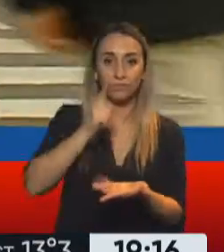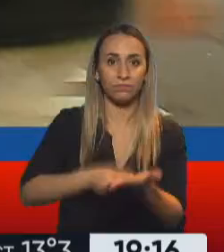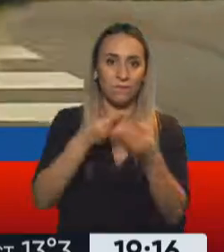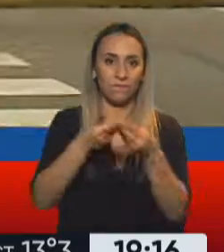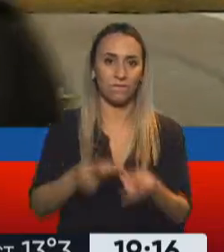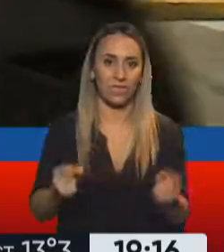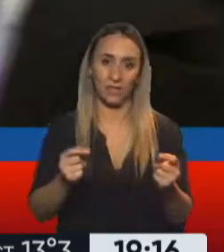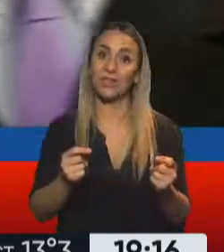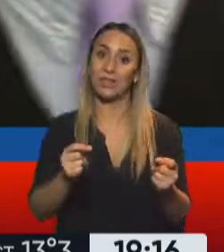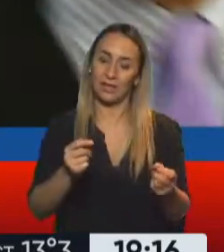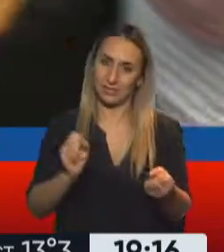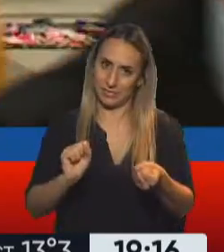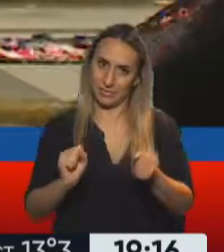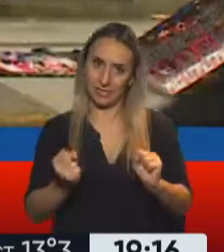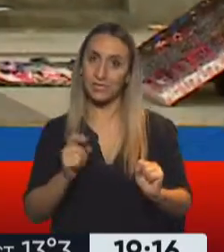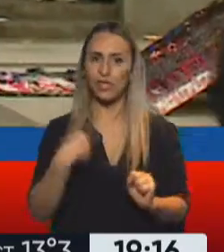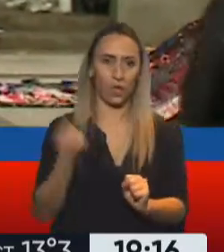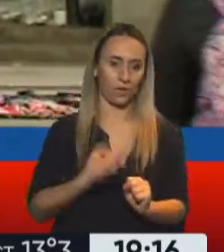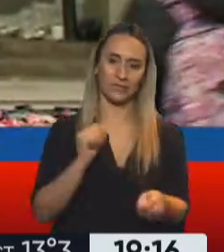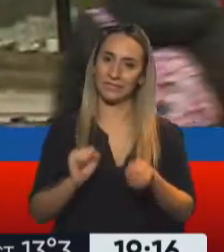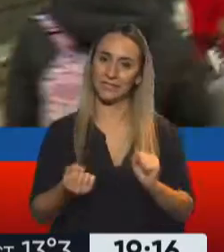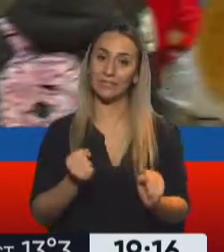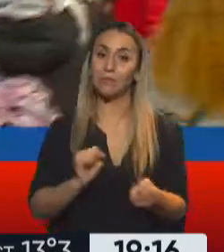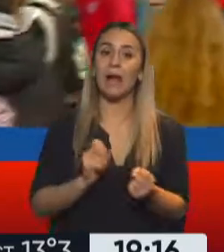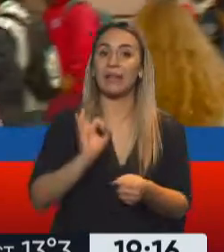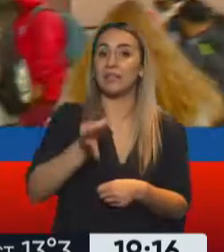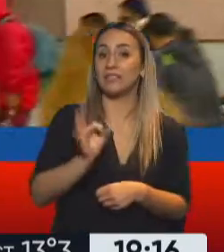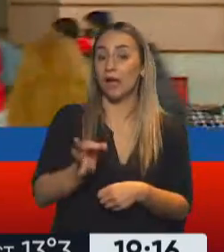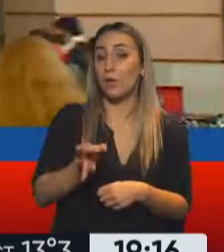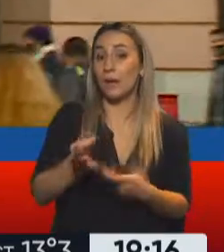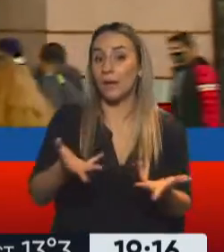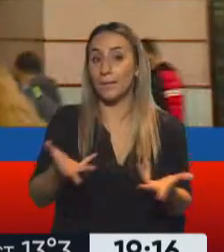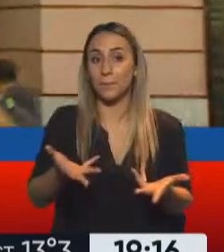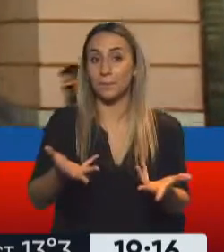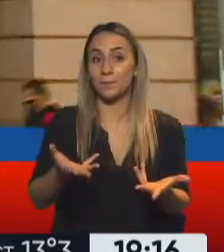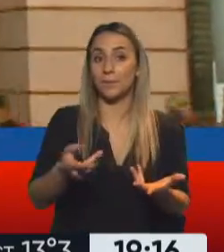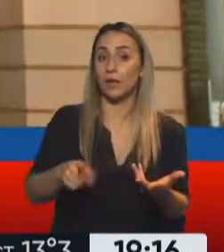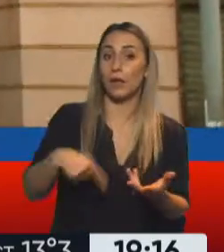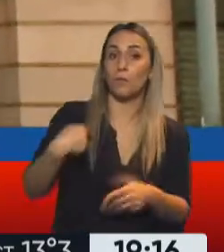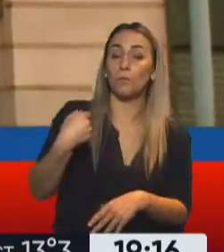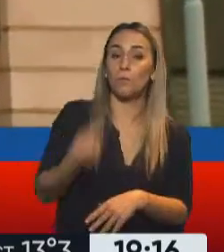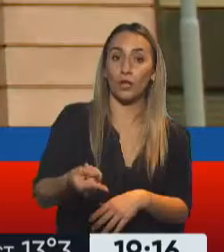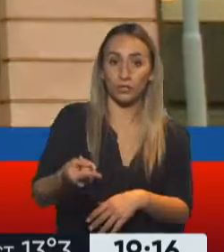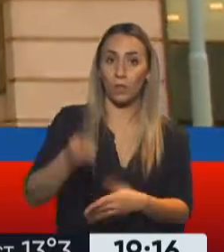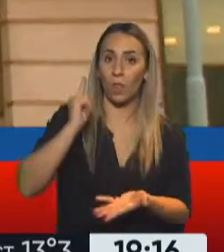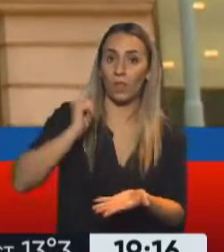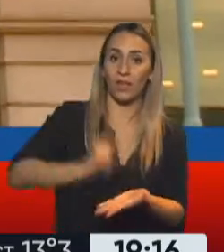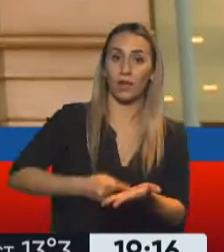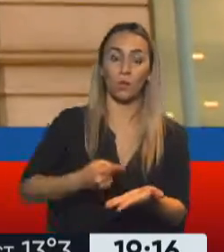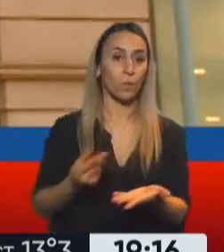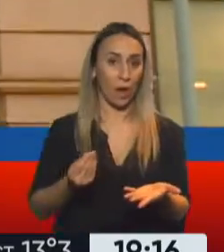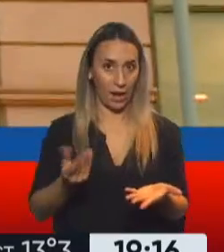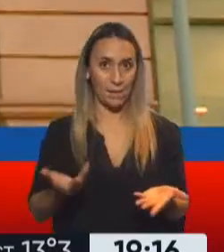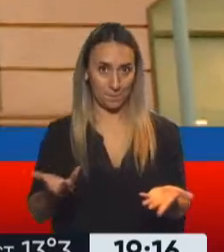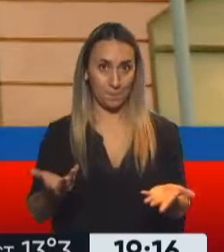cierta ansiedad por saber las características del próximo DNU.